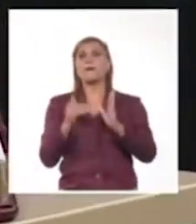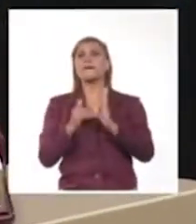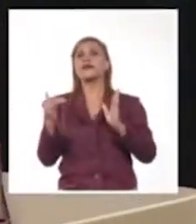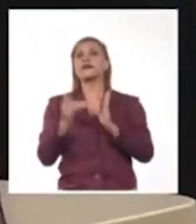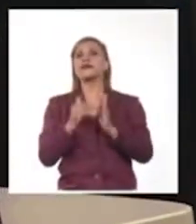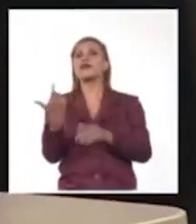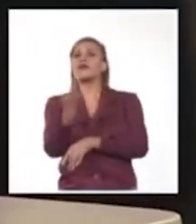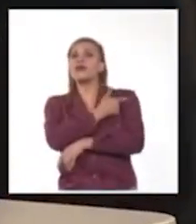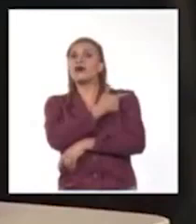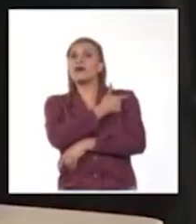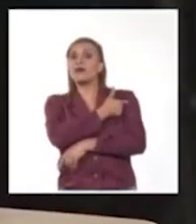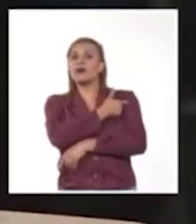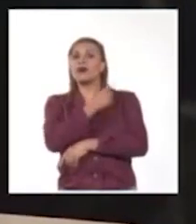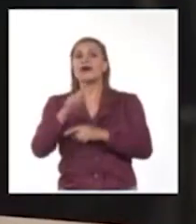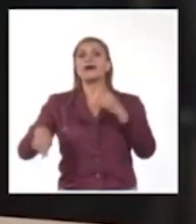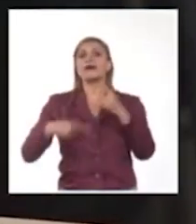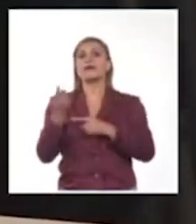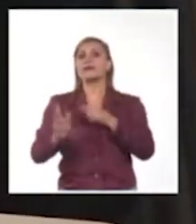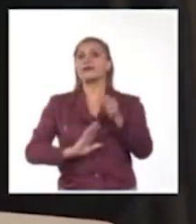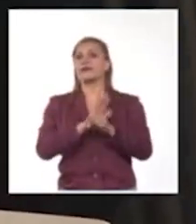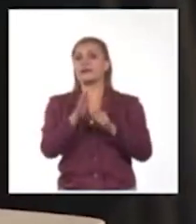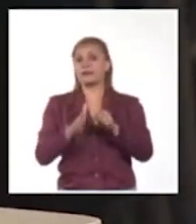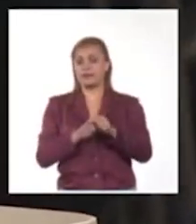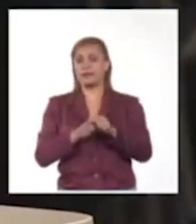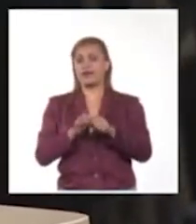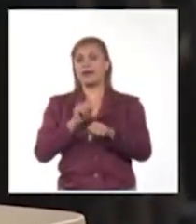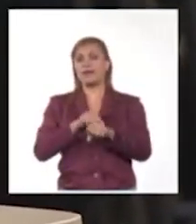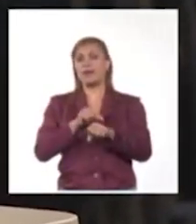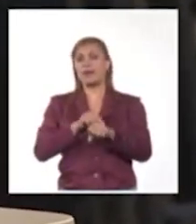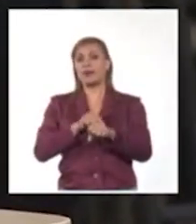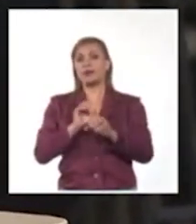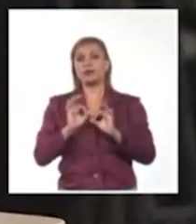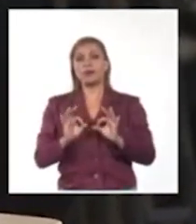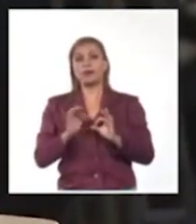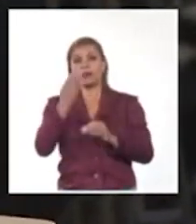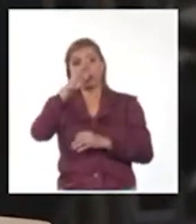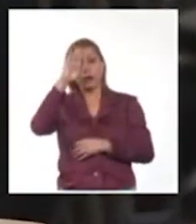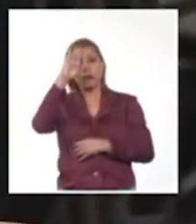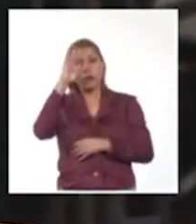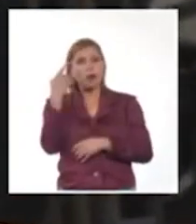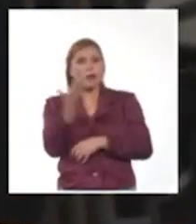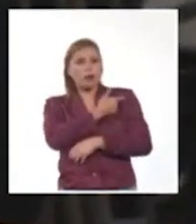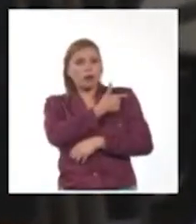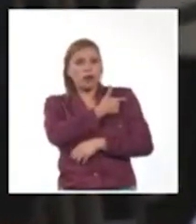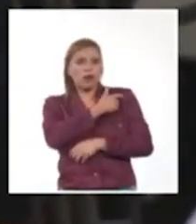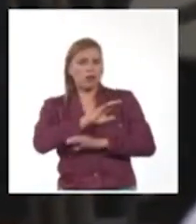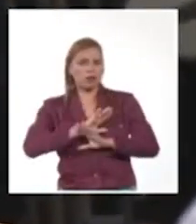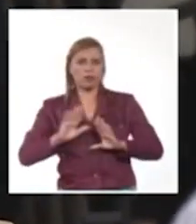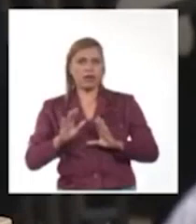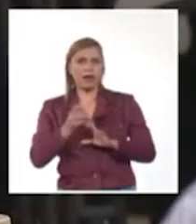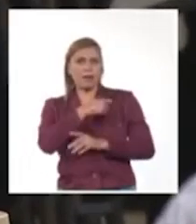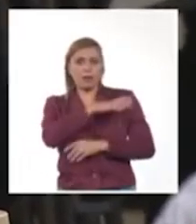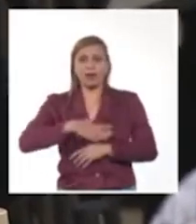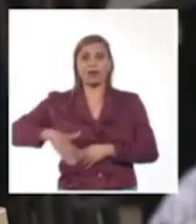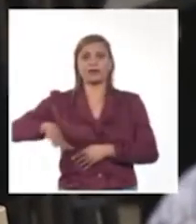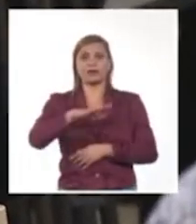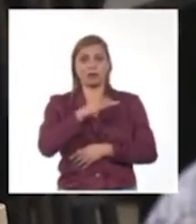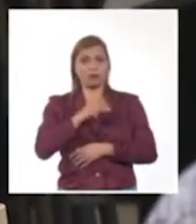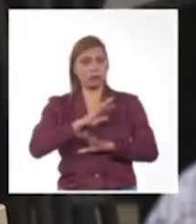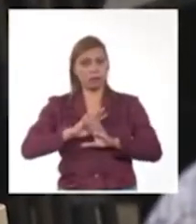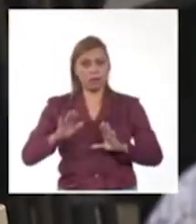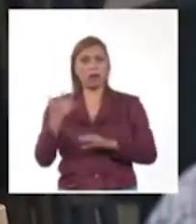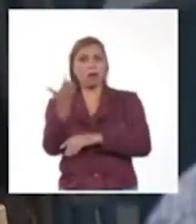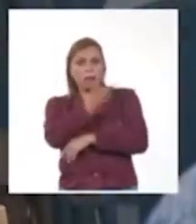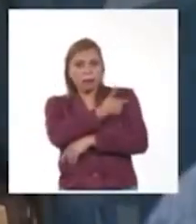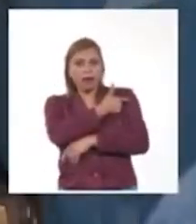vacunas contra la COVID en momentos en que el país había vacunado ya a toda su población,